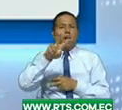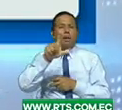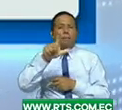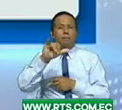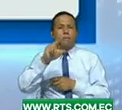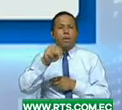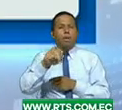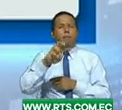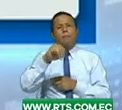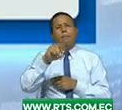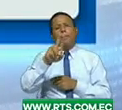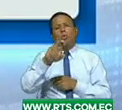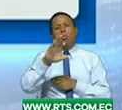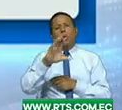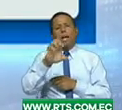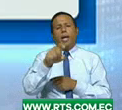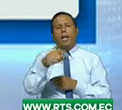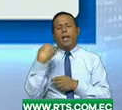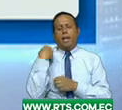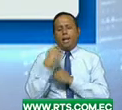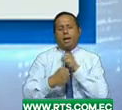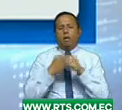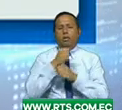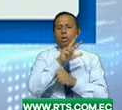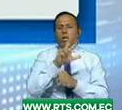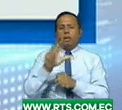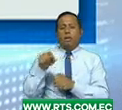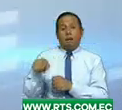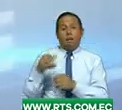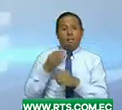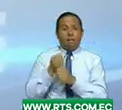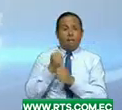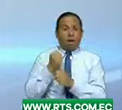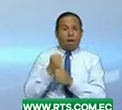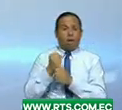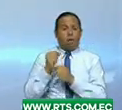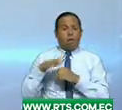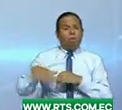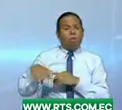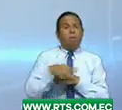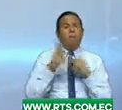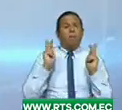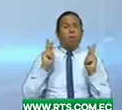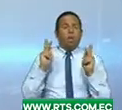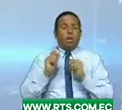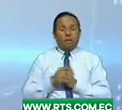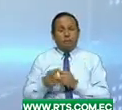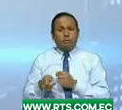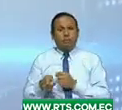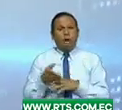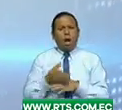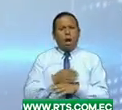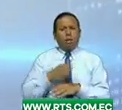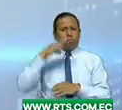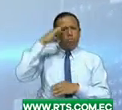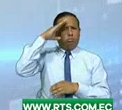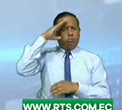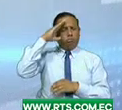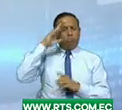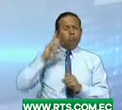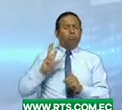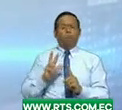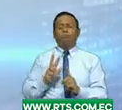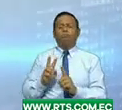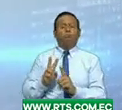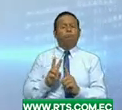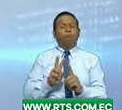de 33 años de edad, quien presta servicio en el distrito Portete y que al momento del ataque custodiaba a uno de los